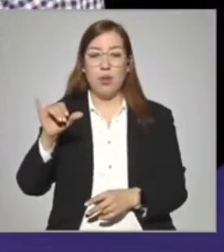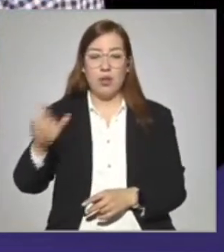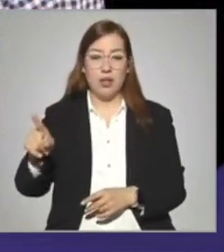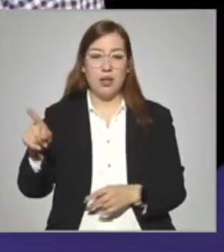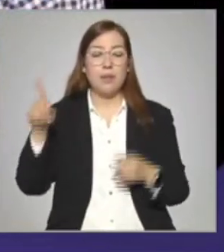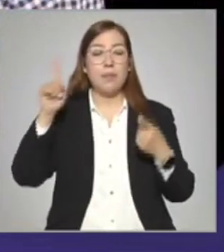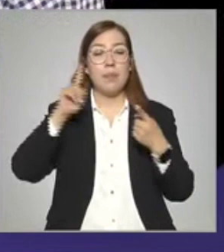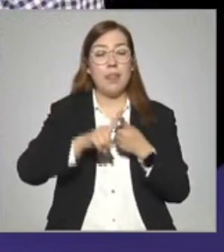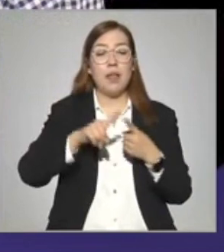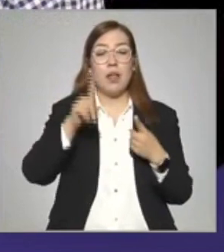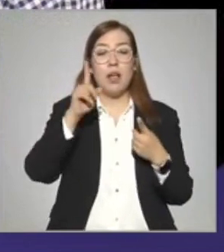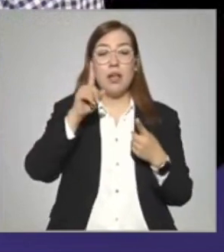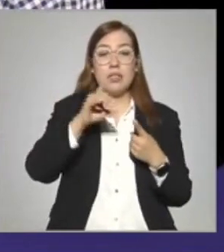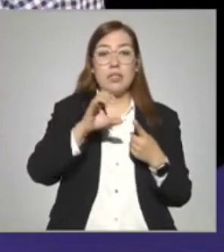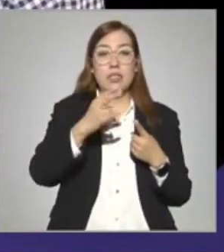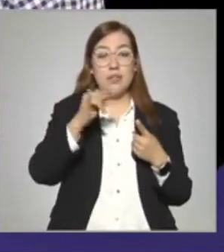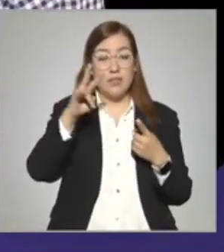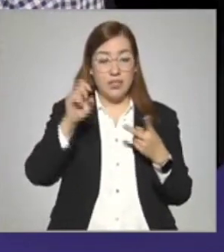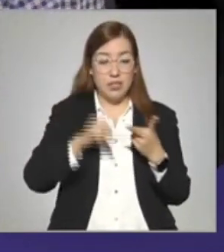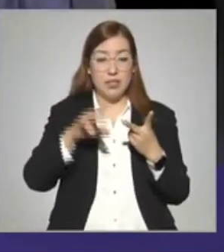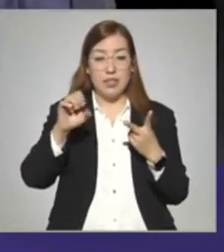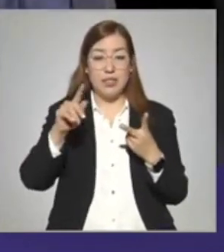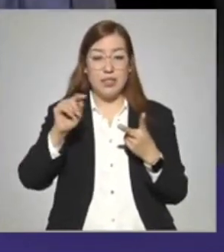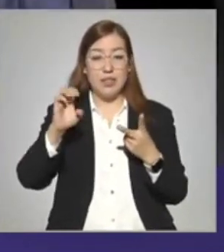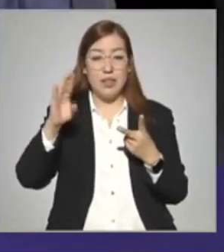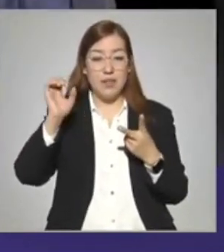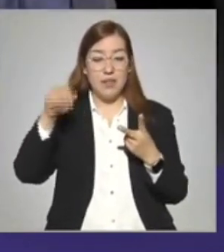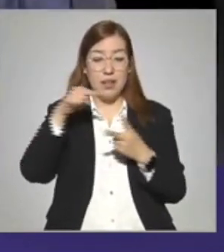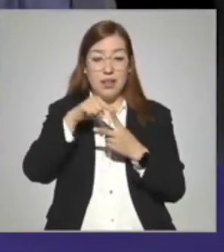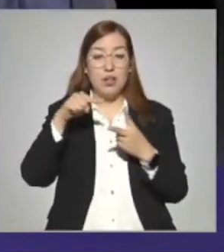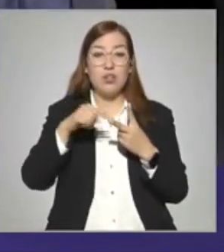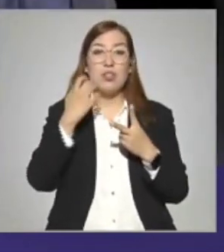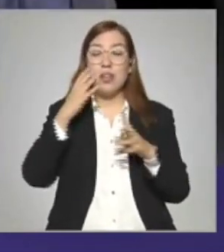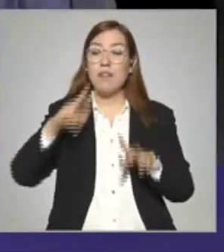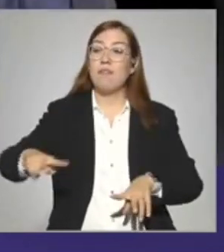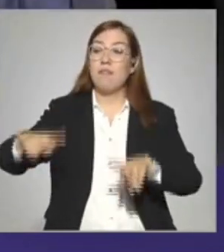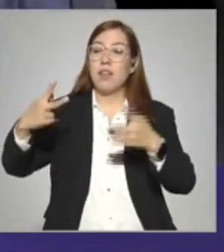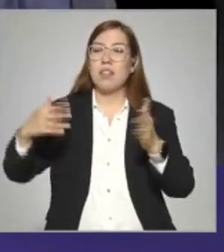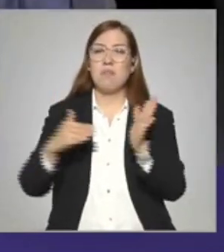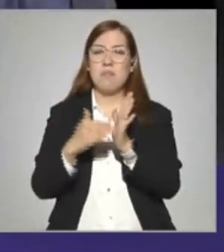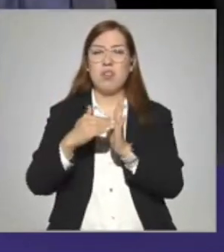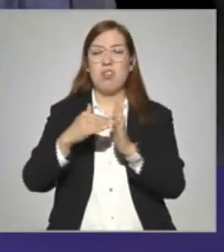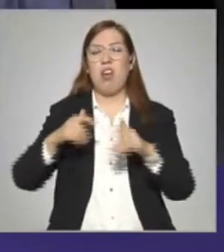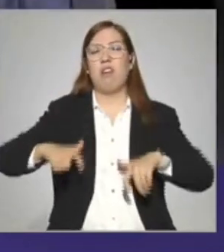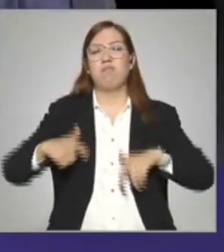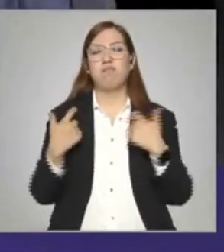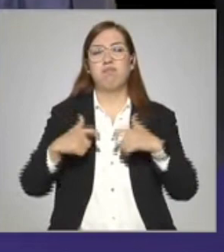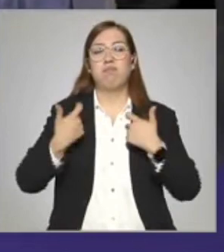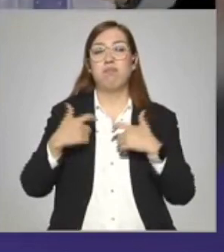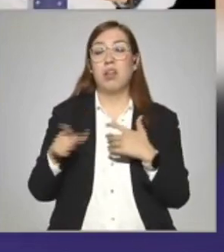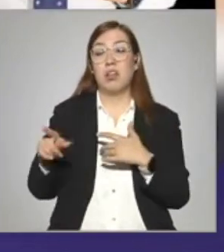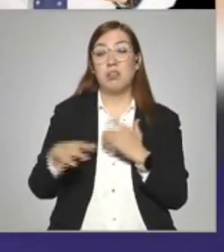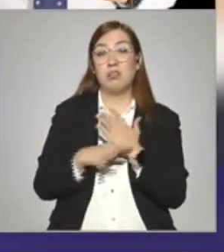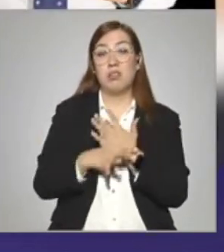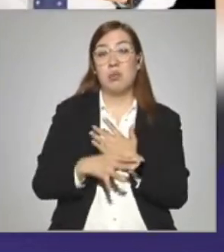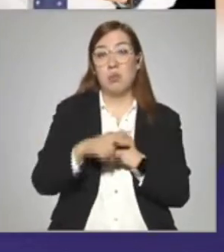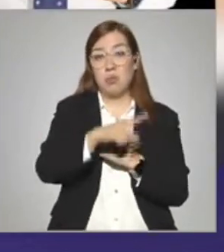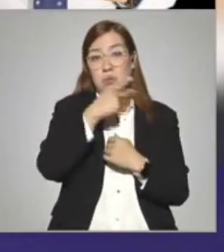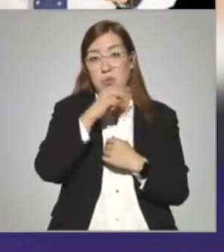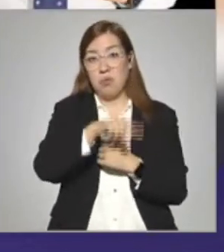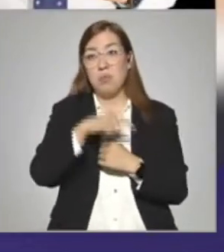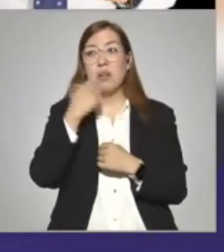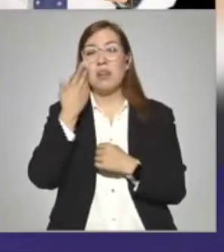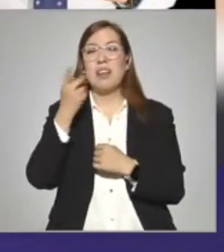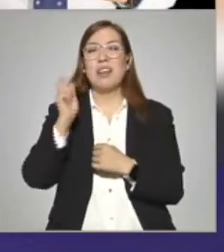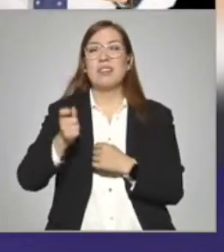Chivis y Esteban, que aspiran a ser los vendedores millonarios que, según el gurú de las ventas, pueden llegar a ser. Una crítica a